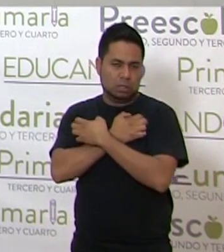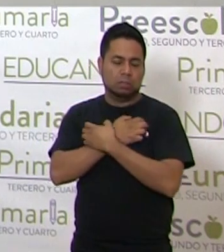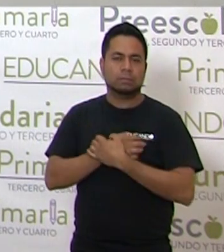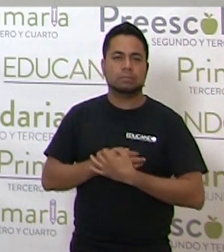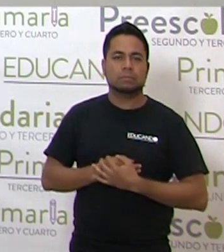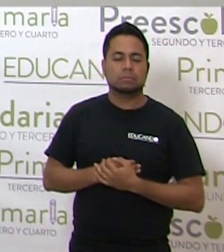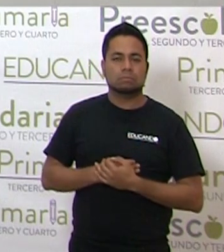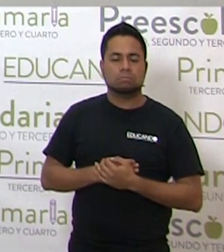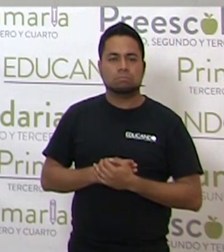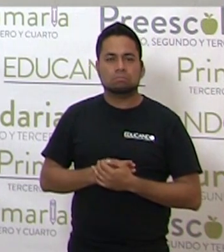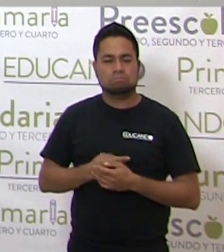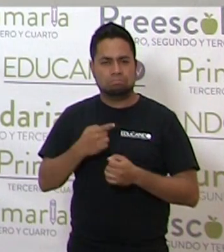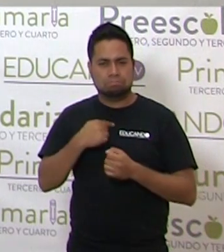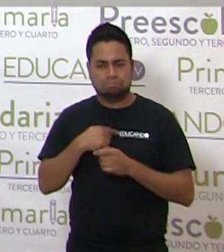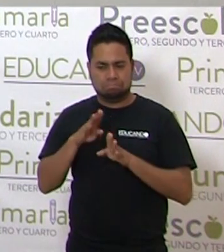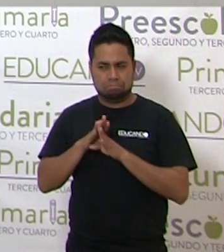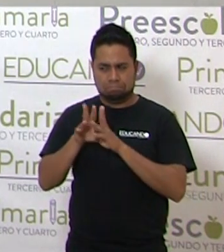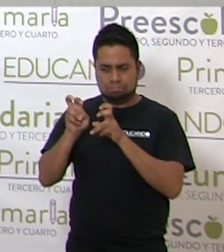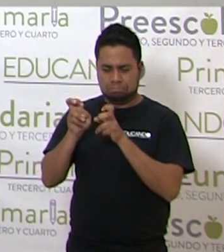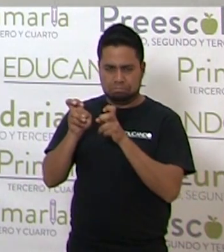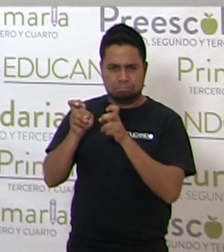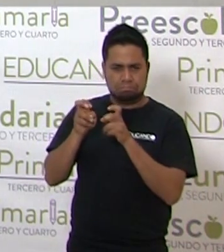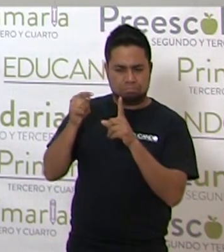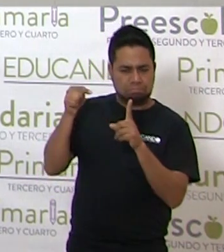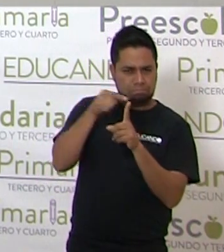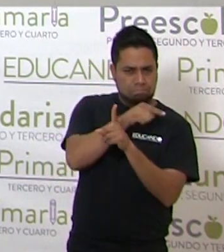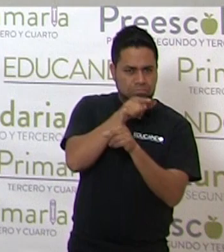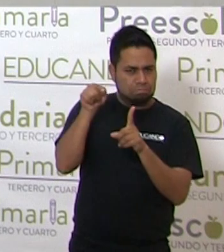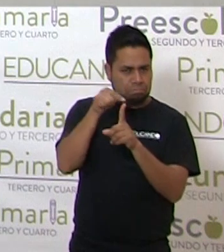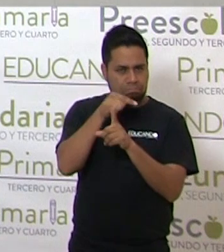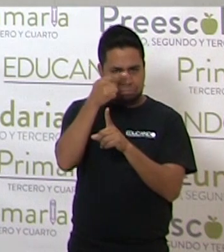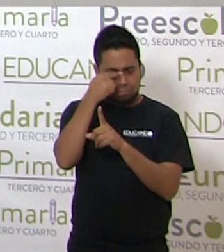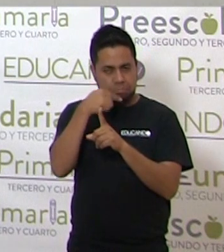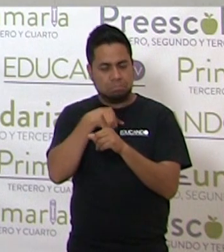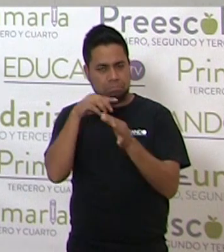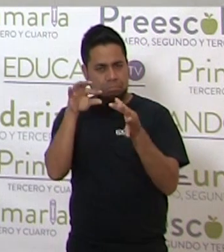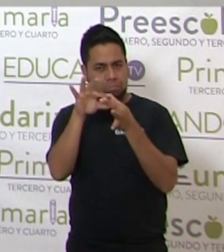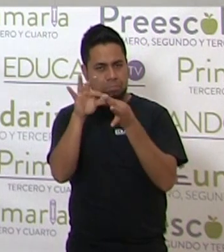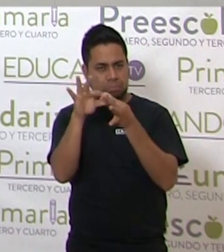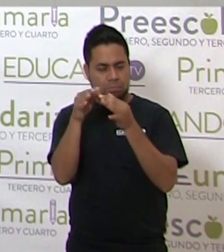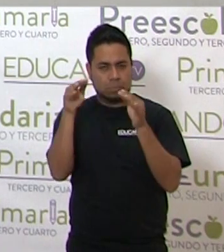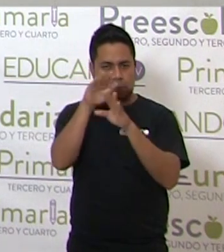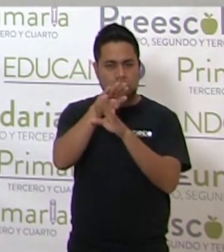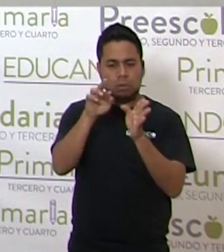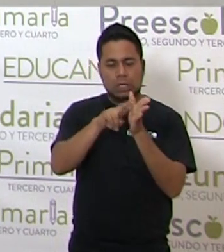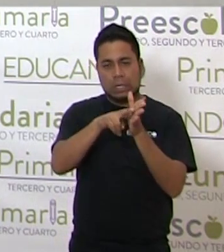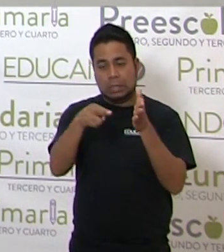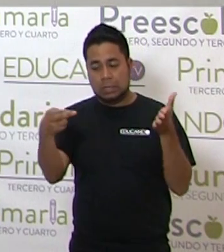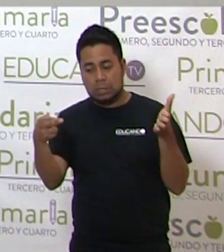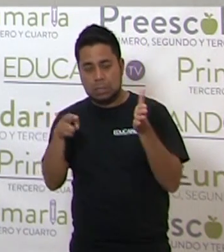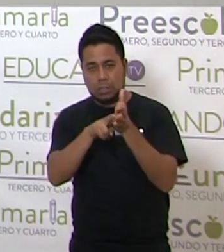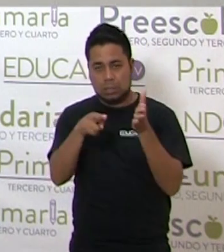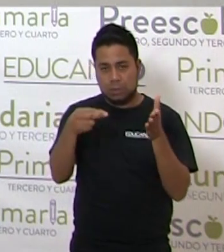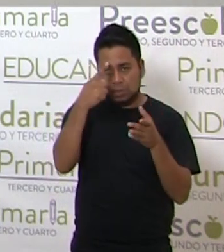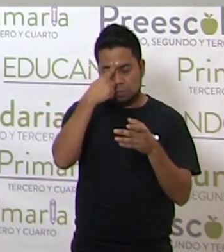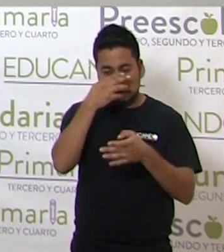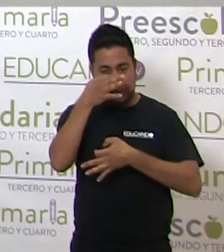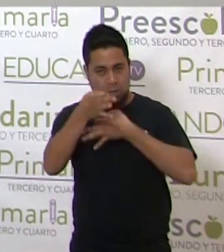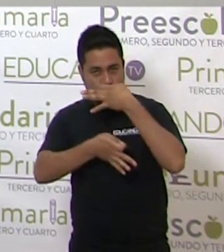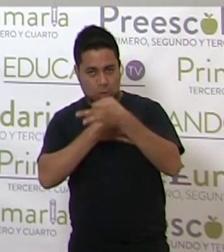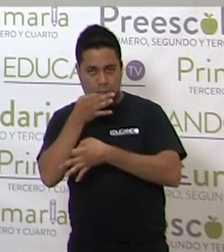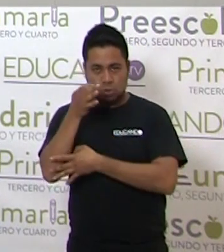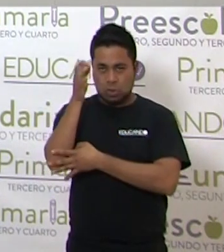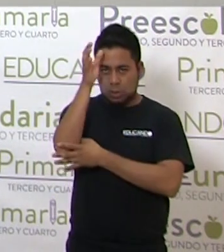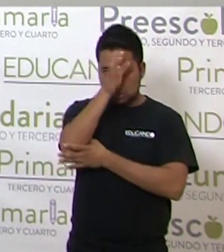vamos a salirnos un poquito del tema para hablarles también un poquito de lo que son las revistas de divulgación